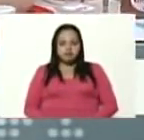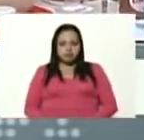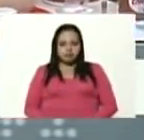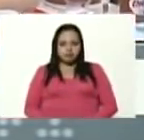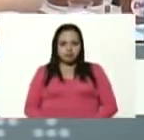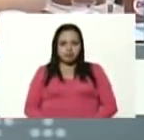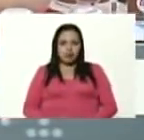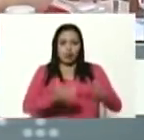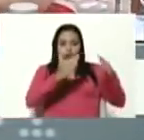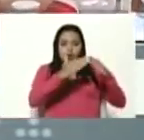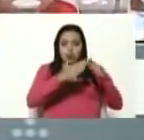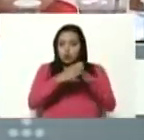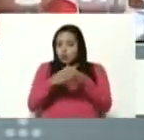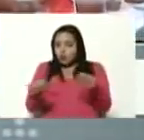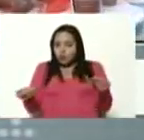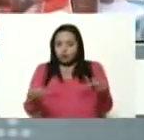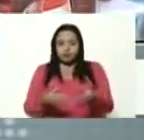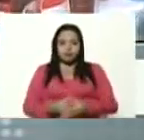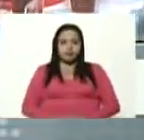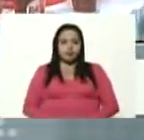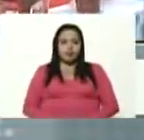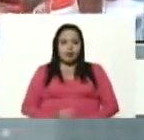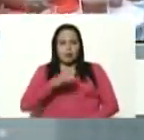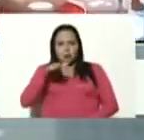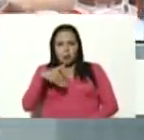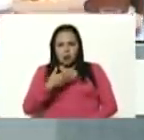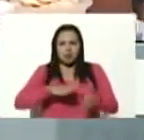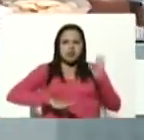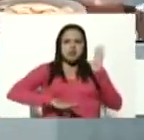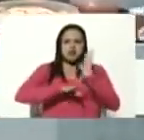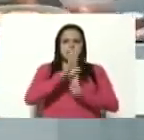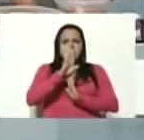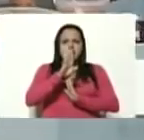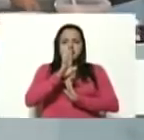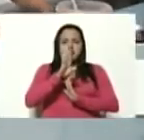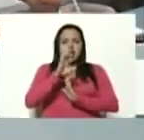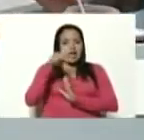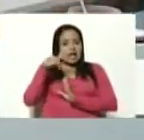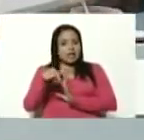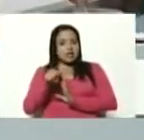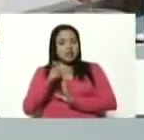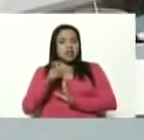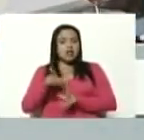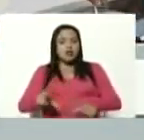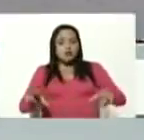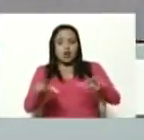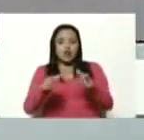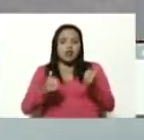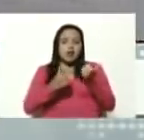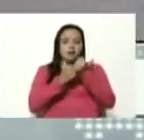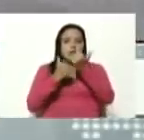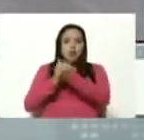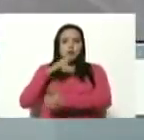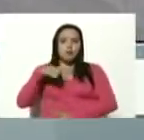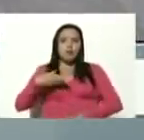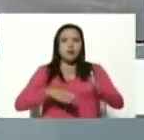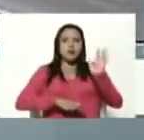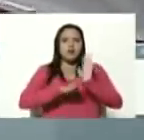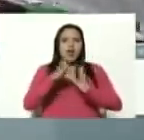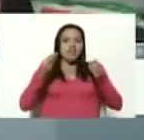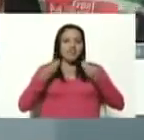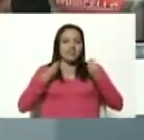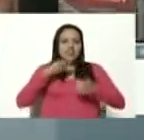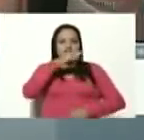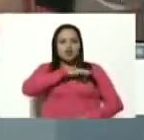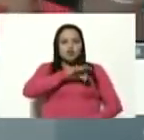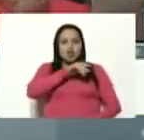tu techo, todo, tú puedes desarrollar desde ese punto allí de apoyo, puedes desarrollar la vida social